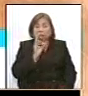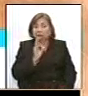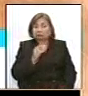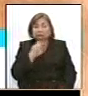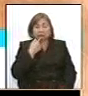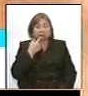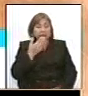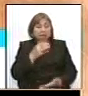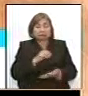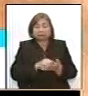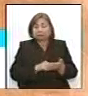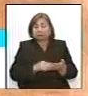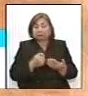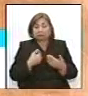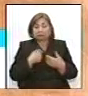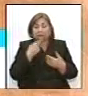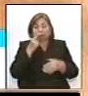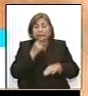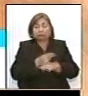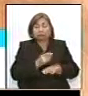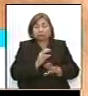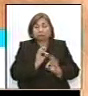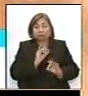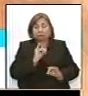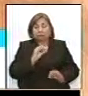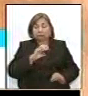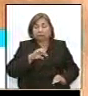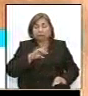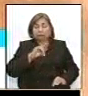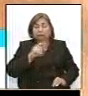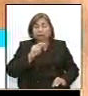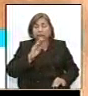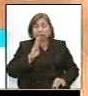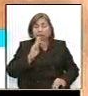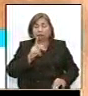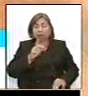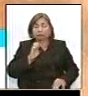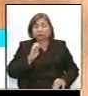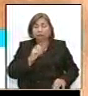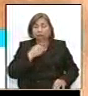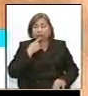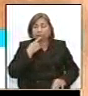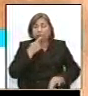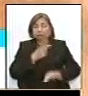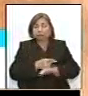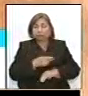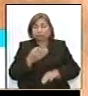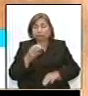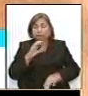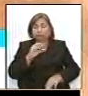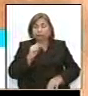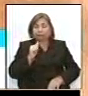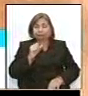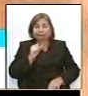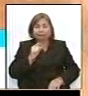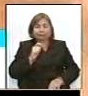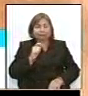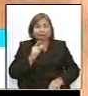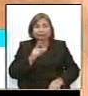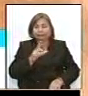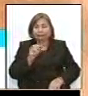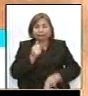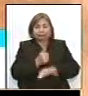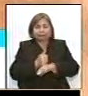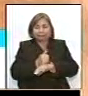argumentó que no era imputable al congresista del Castillo la denuncia porque el acto era del asesor y no de